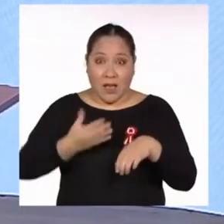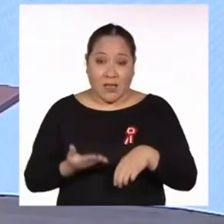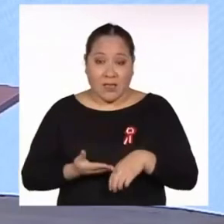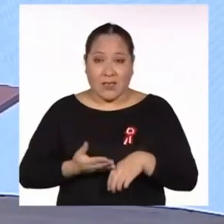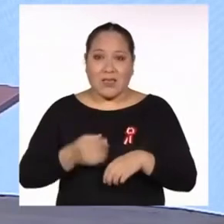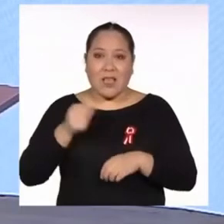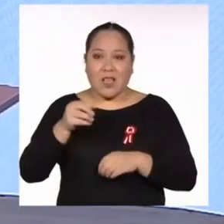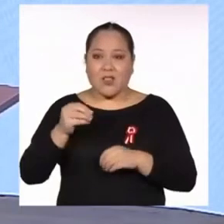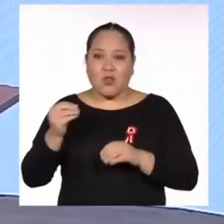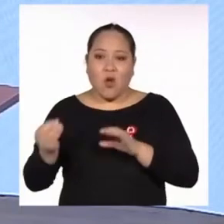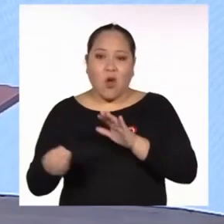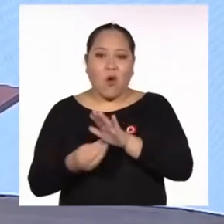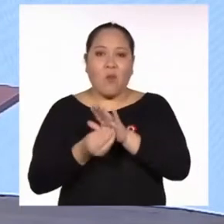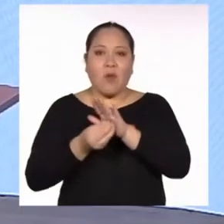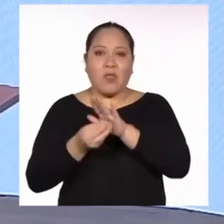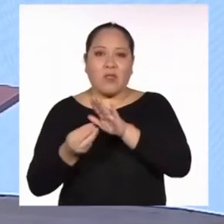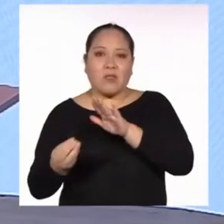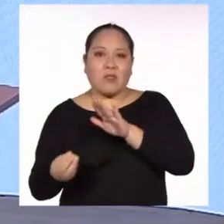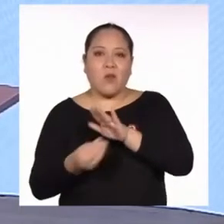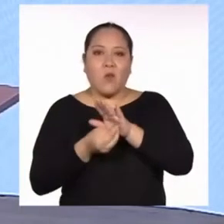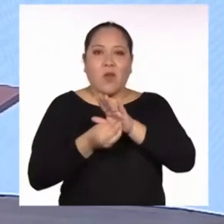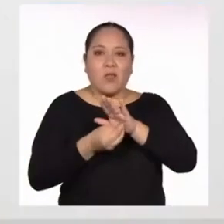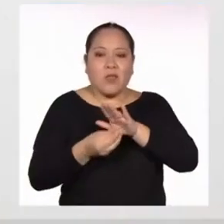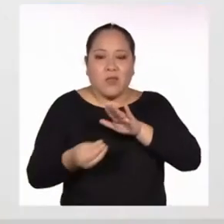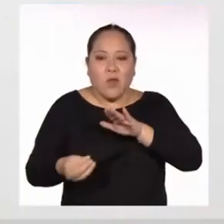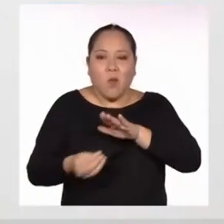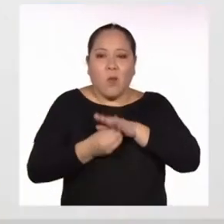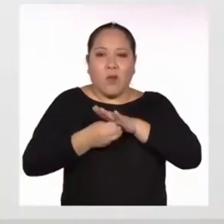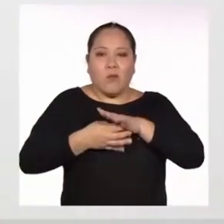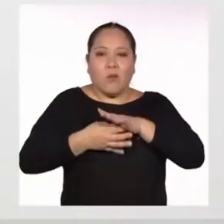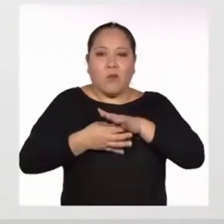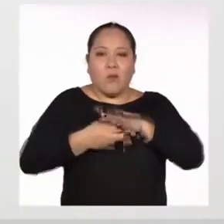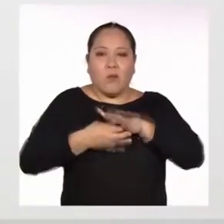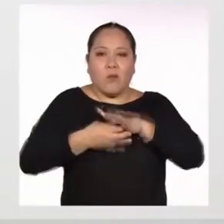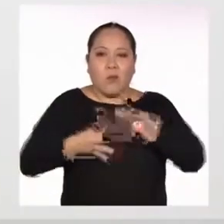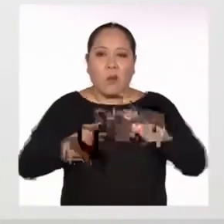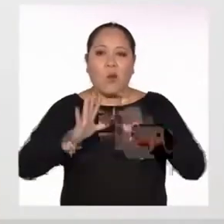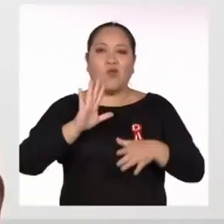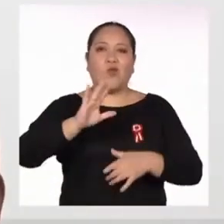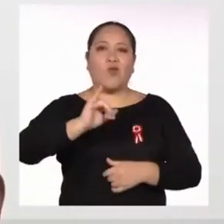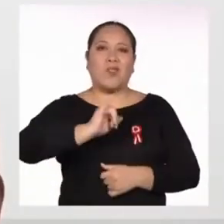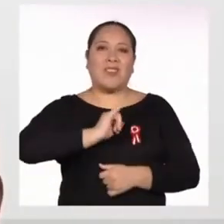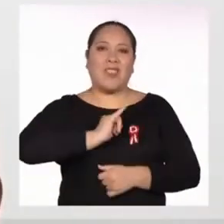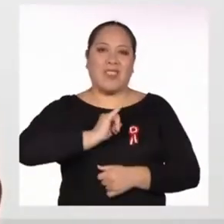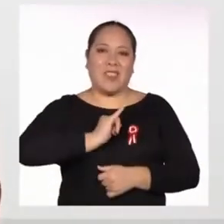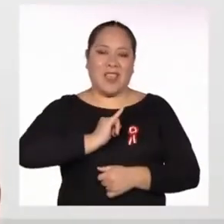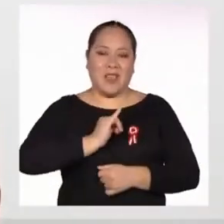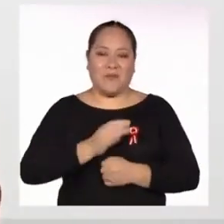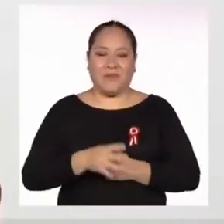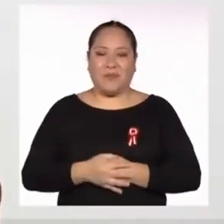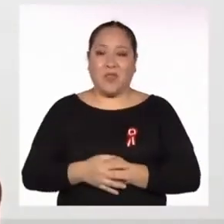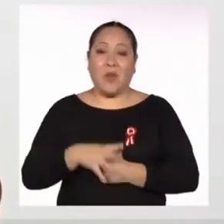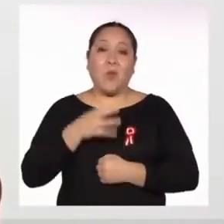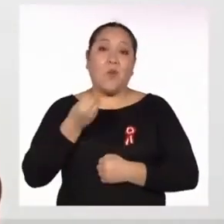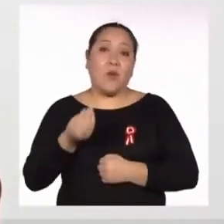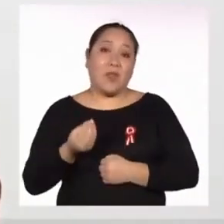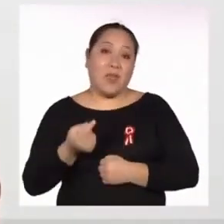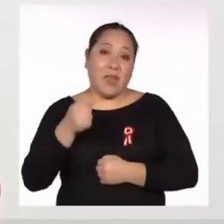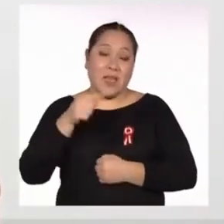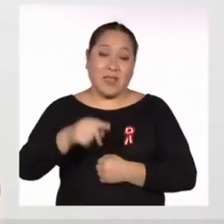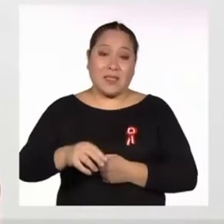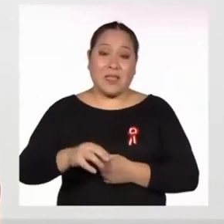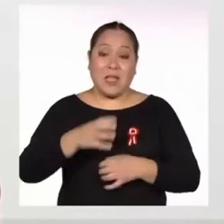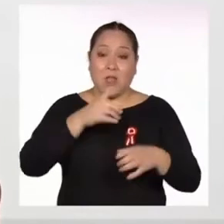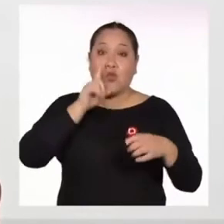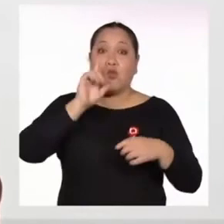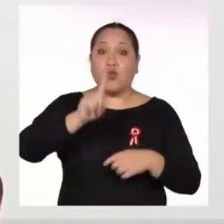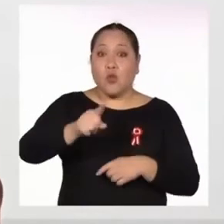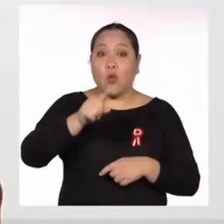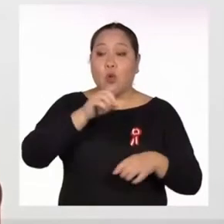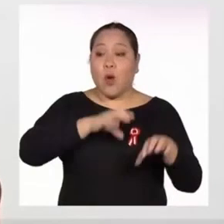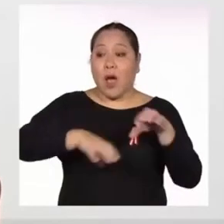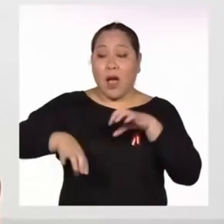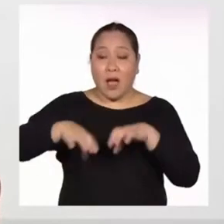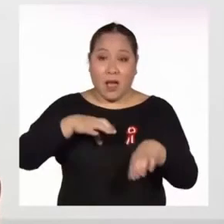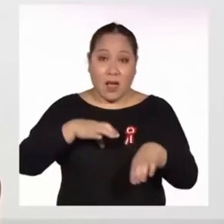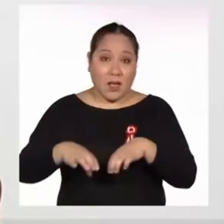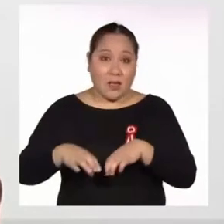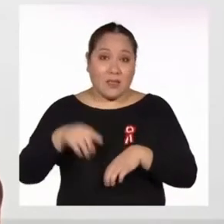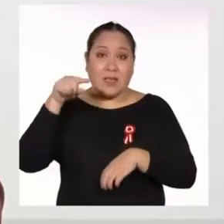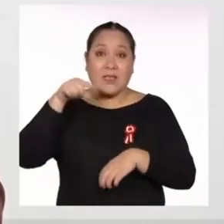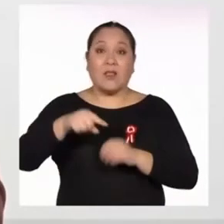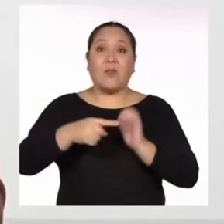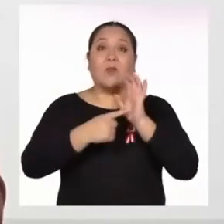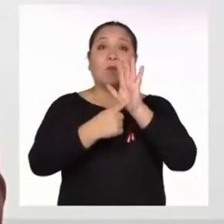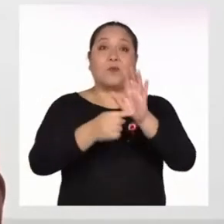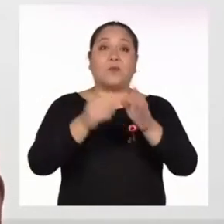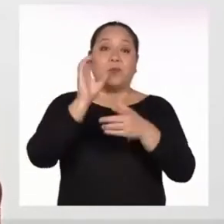enriqueciendo nuestra identidad si porque nuestras acciones son nuestra cultura y si ellas están